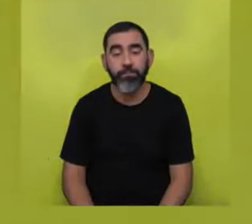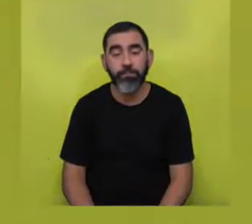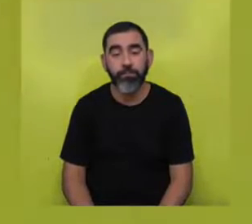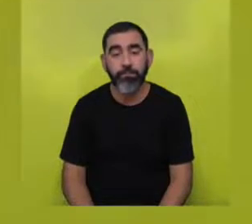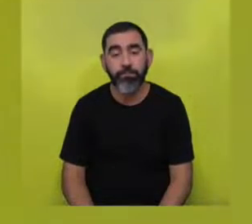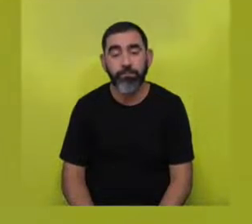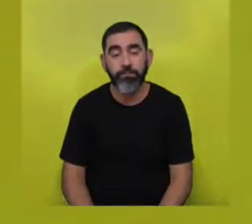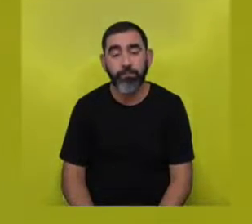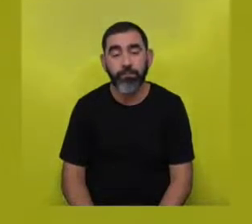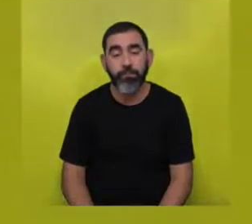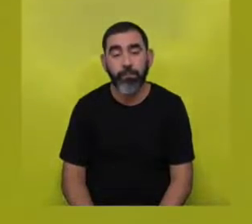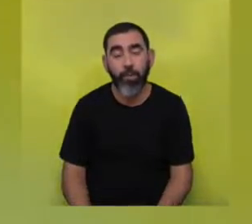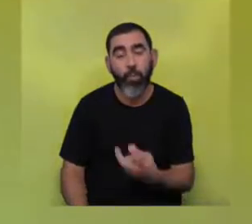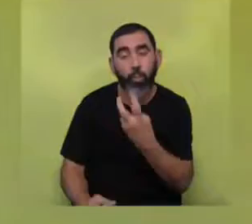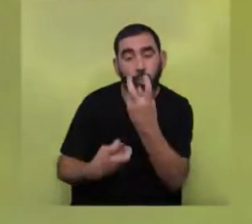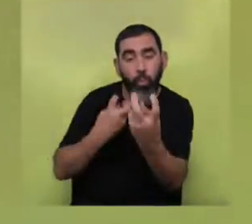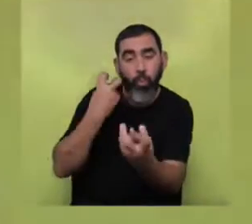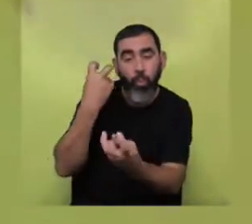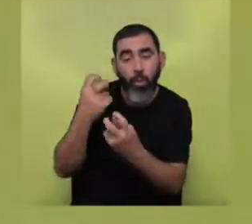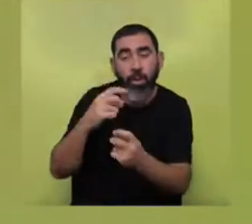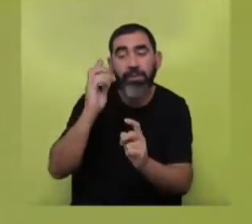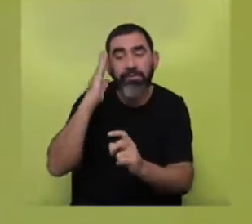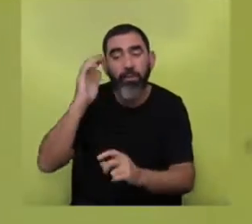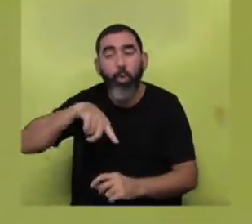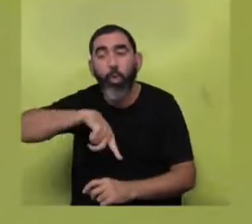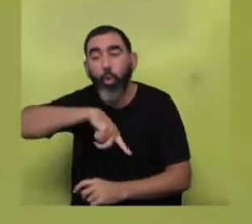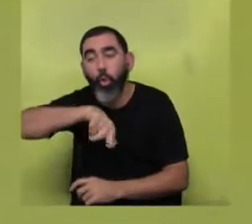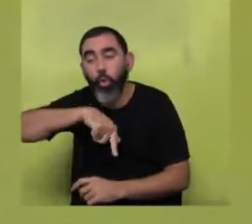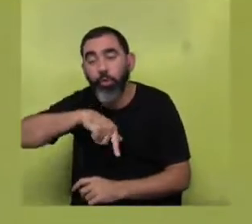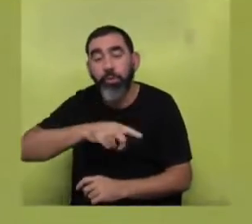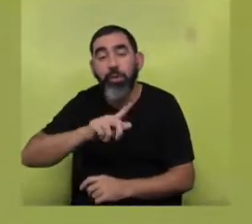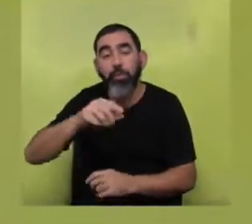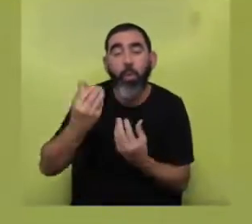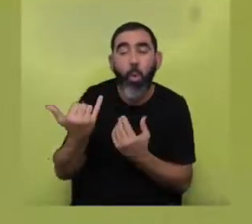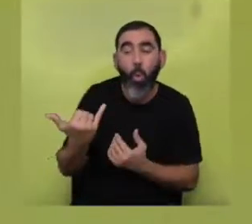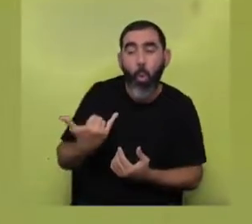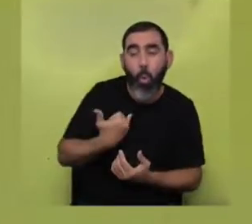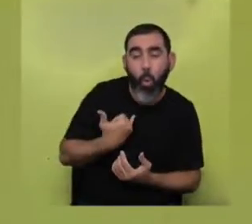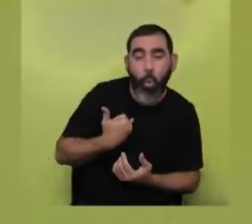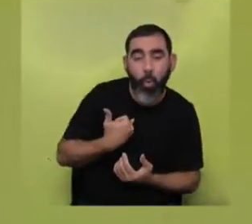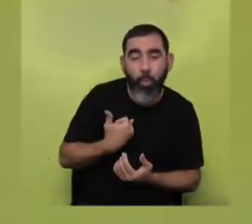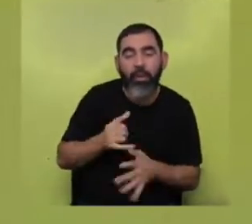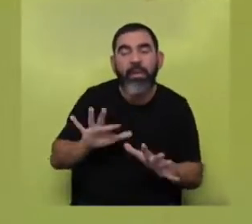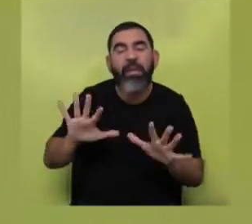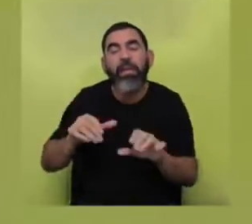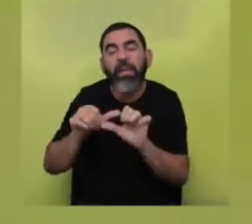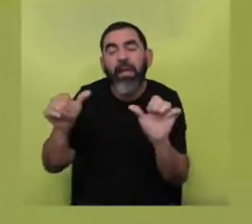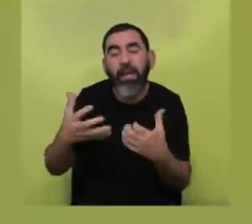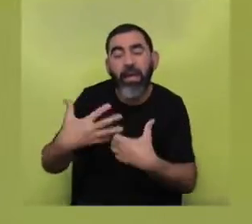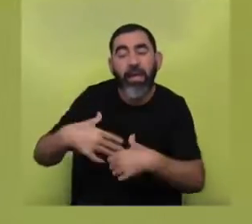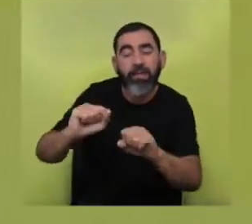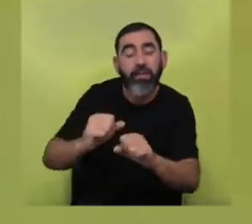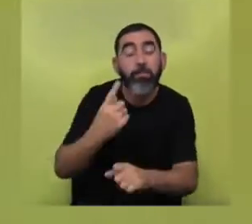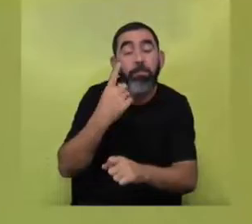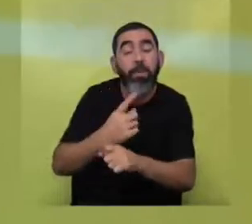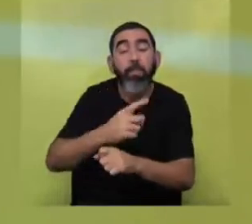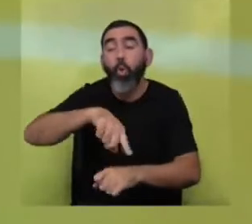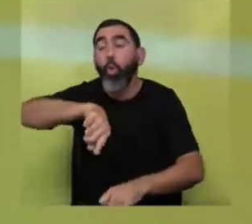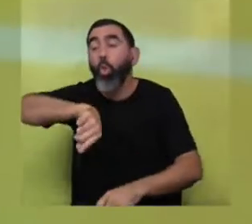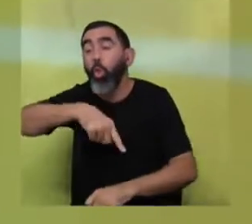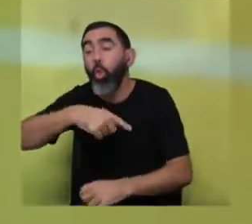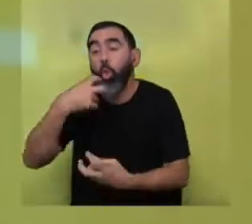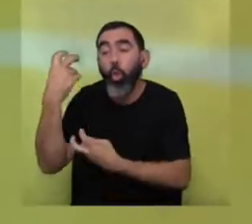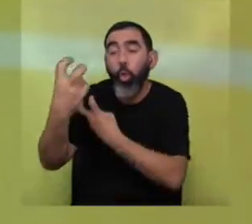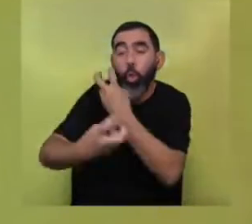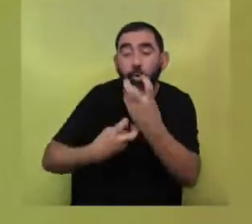Para encontrar, para buscar, hay que saber dónde. Después viene el cómo y el qué se hace con lo que aparece, pero lo primero es el dónde